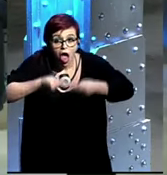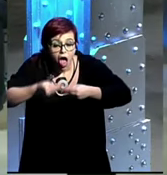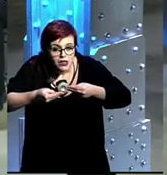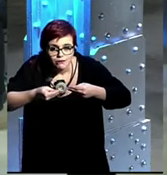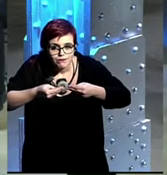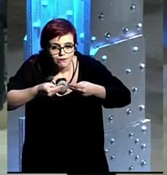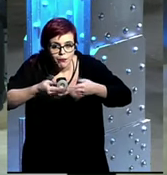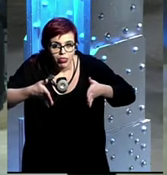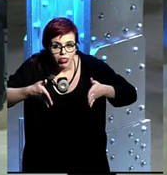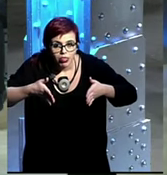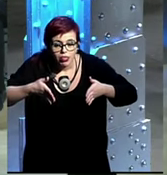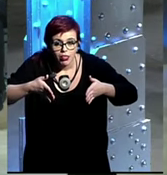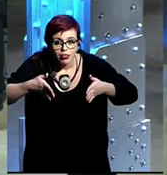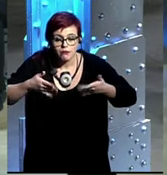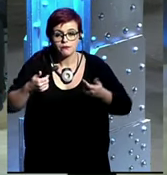estar vivo.